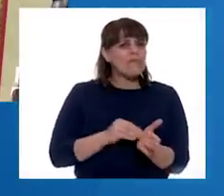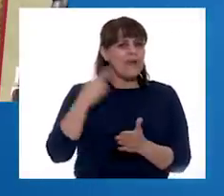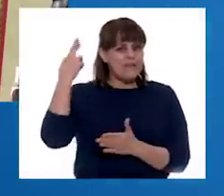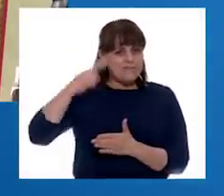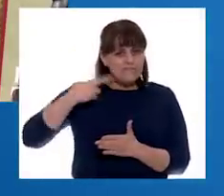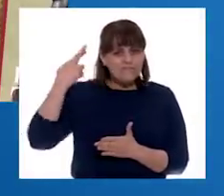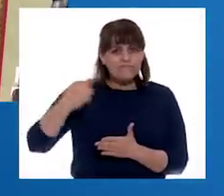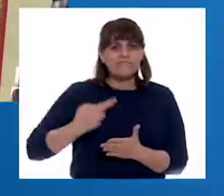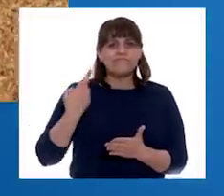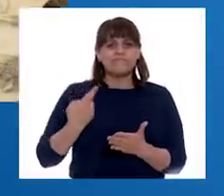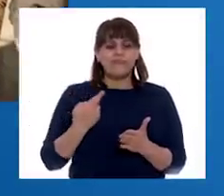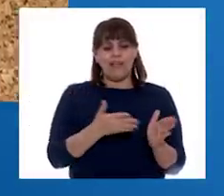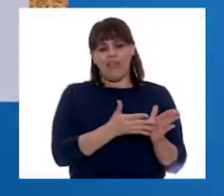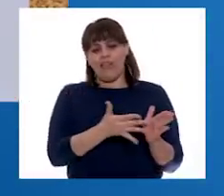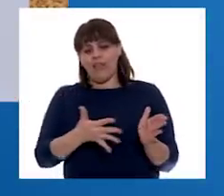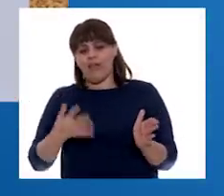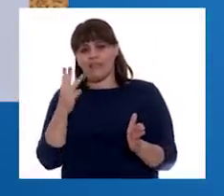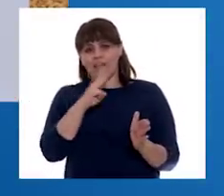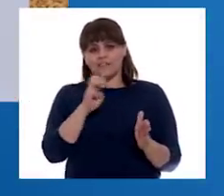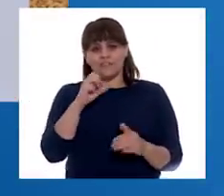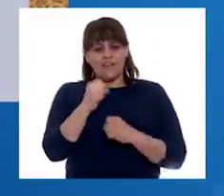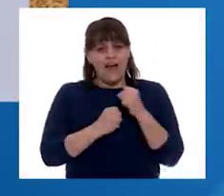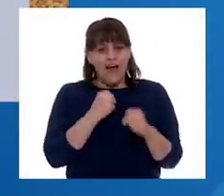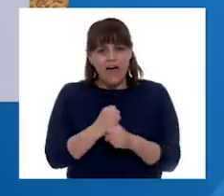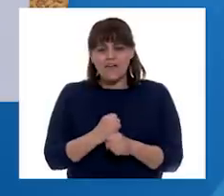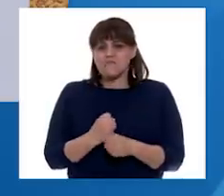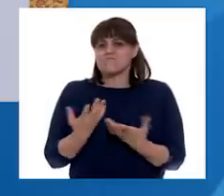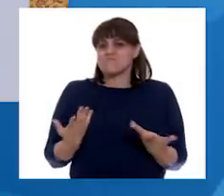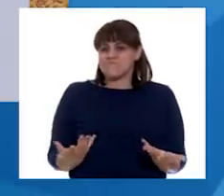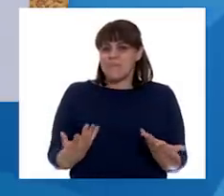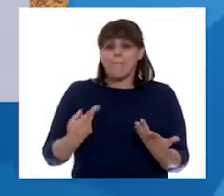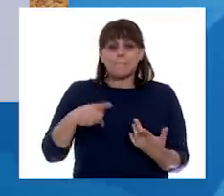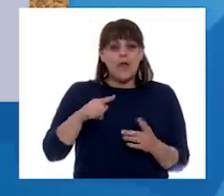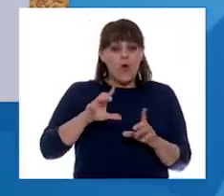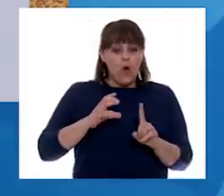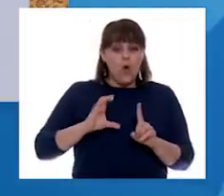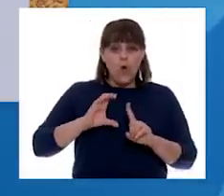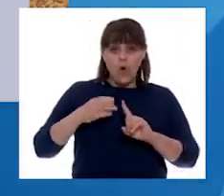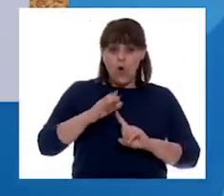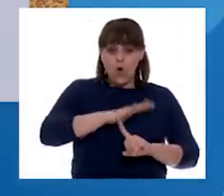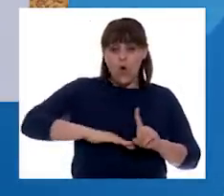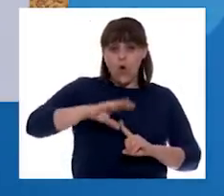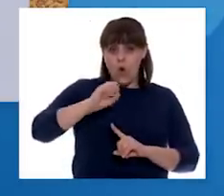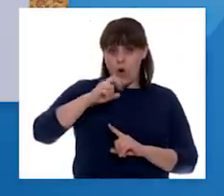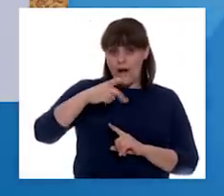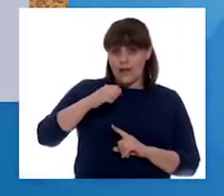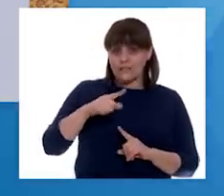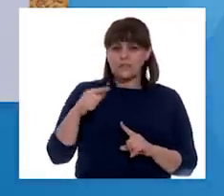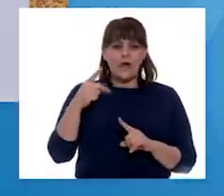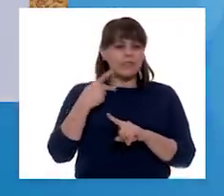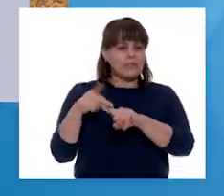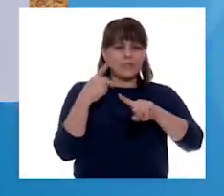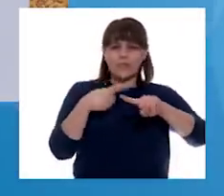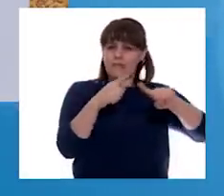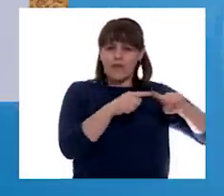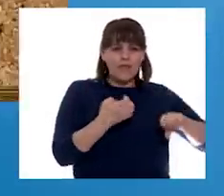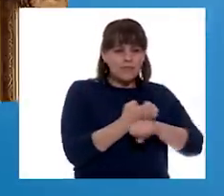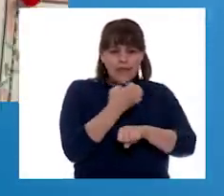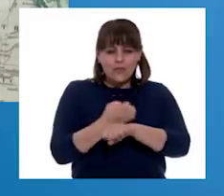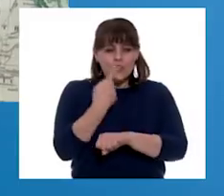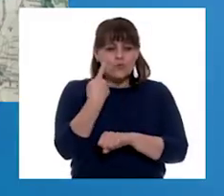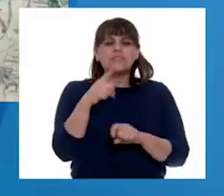la capital durante 300 años. Sin embargo, por mayoría en el Congreso y presión de varios estados, ganan los